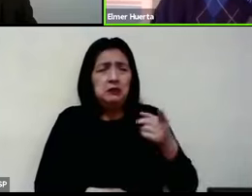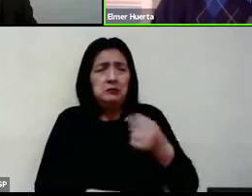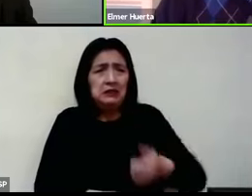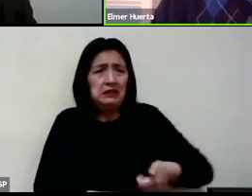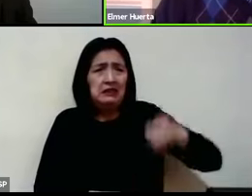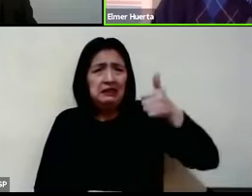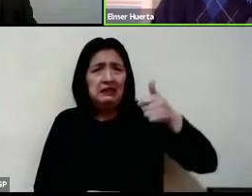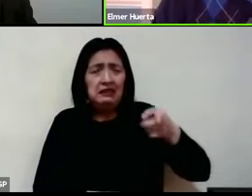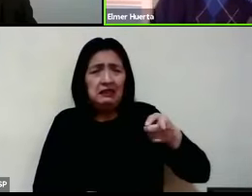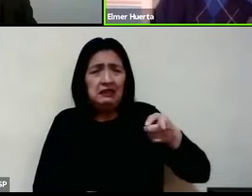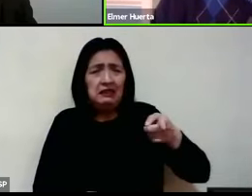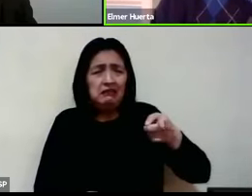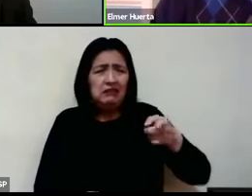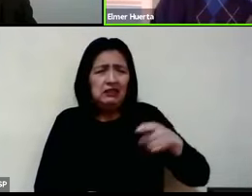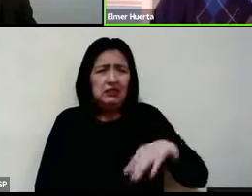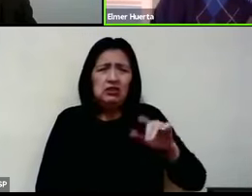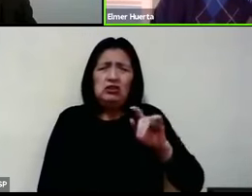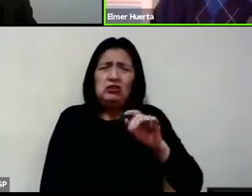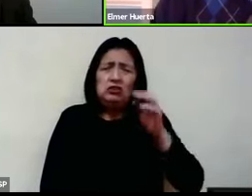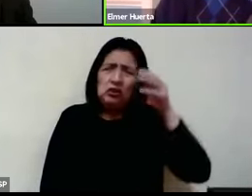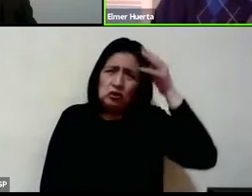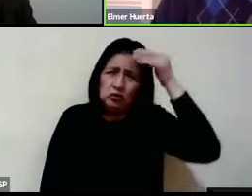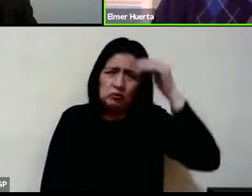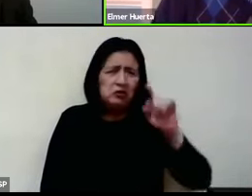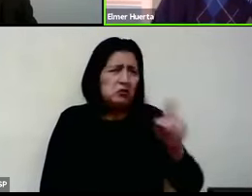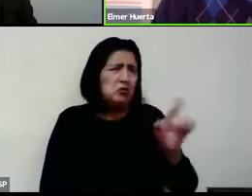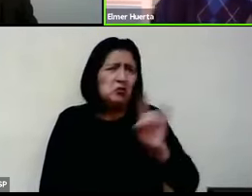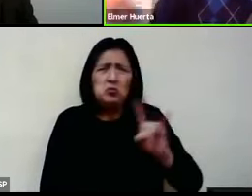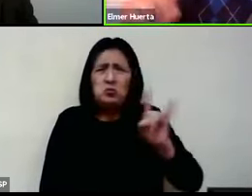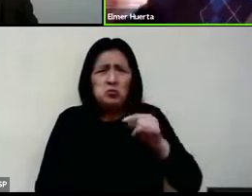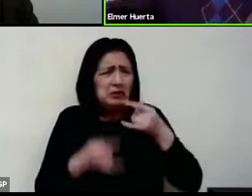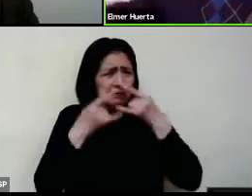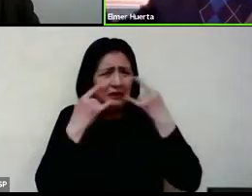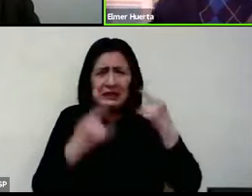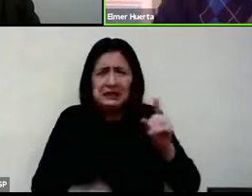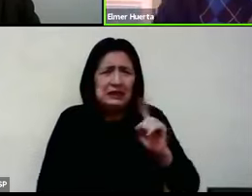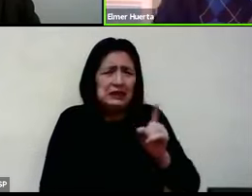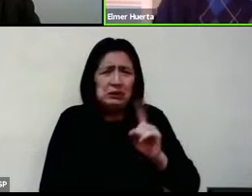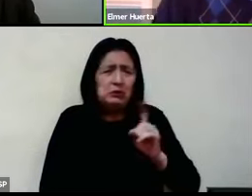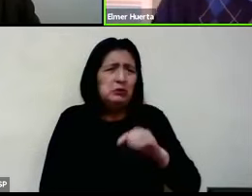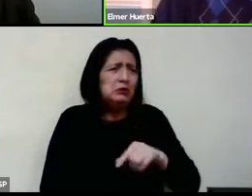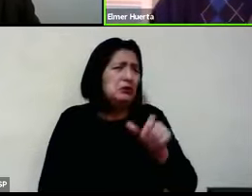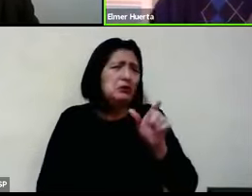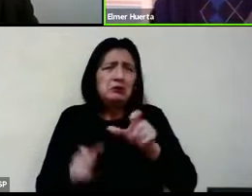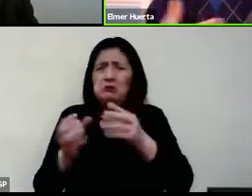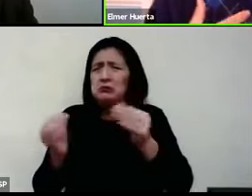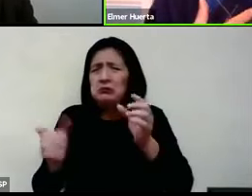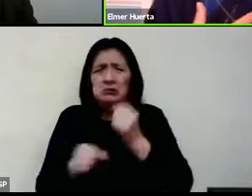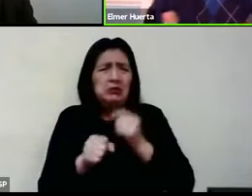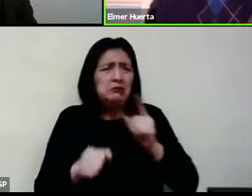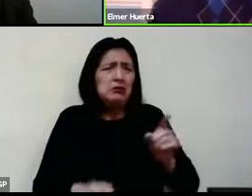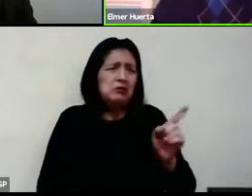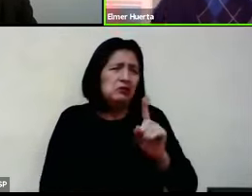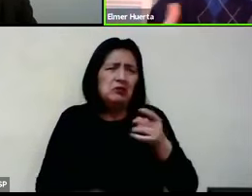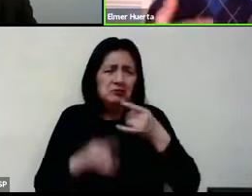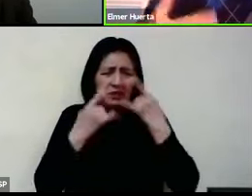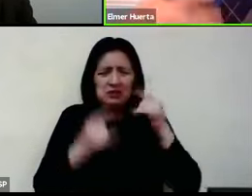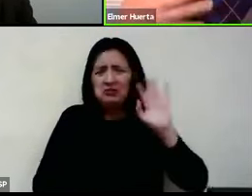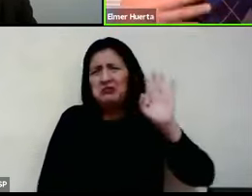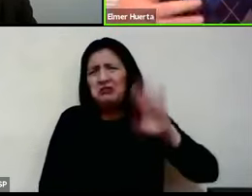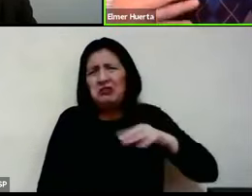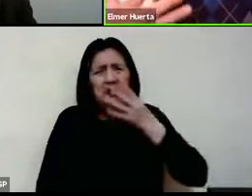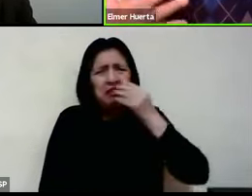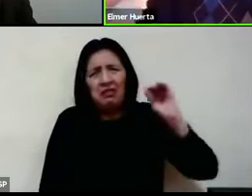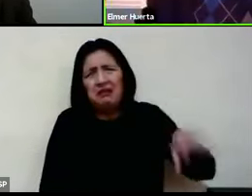jefe es un trumpista y él no usa mascarillas y él ha convencido a varios de los trabajadores que las mascarillas no sirven